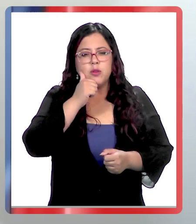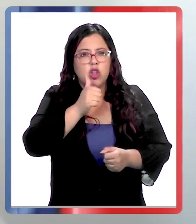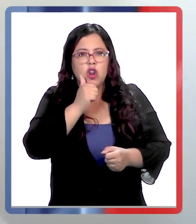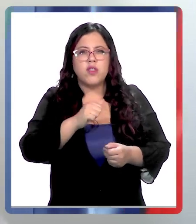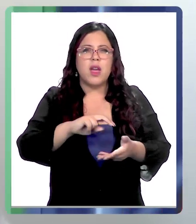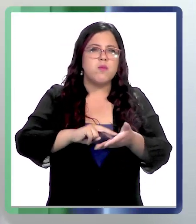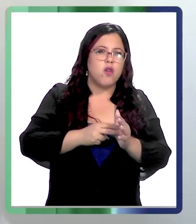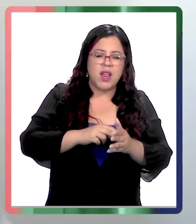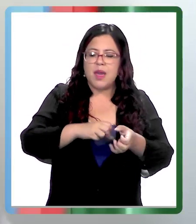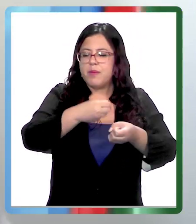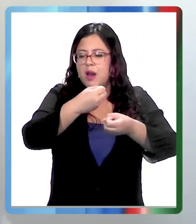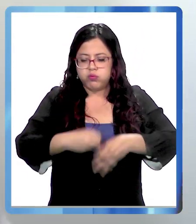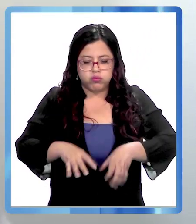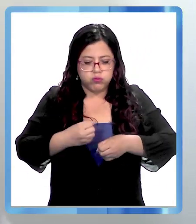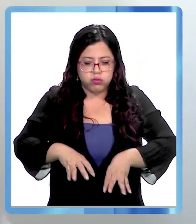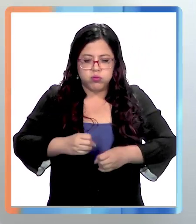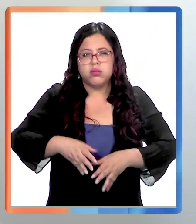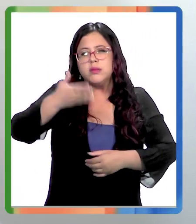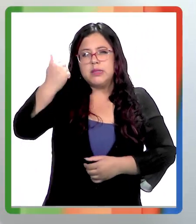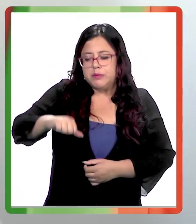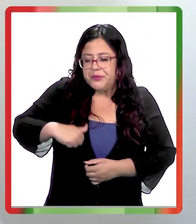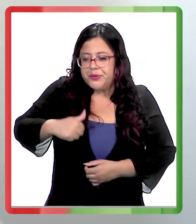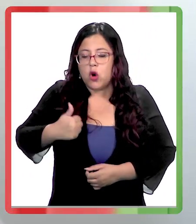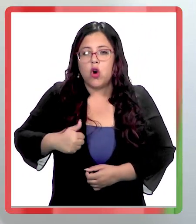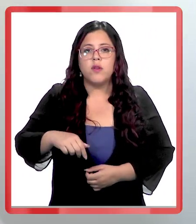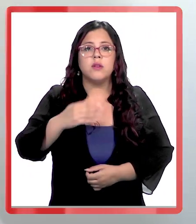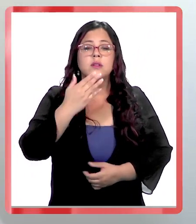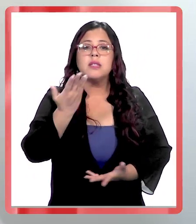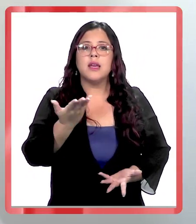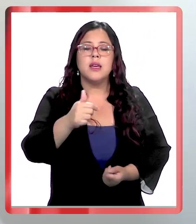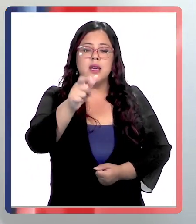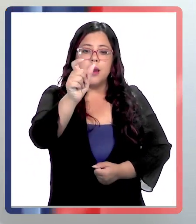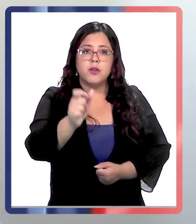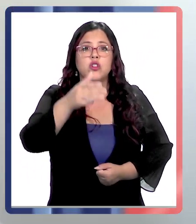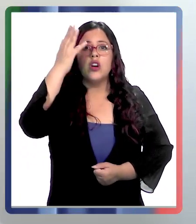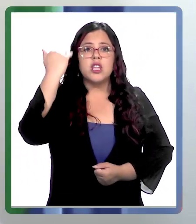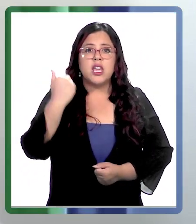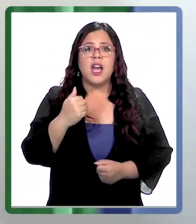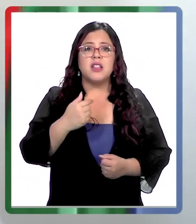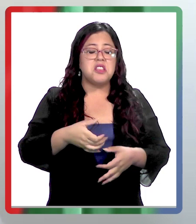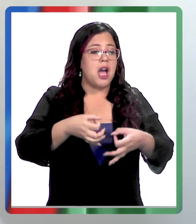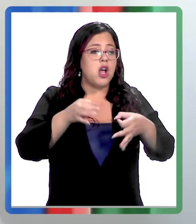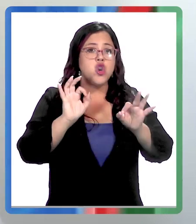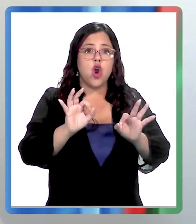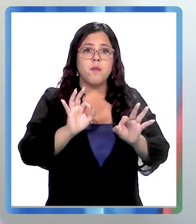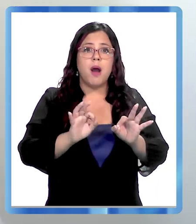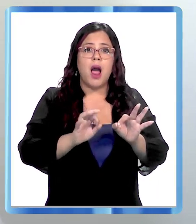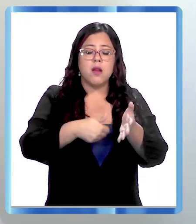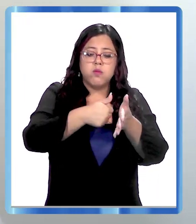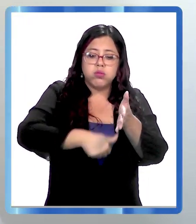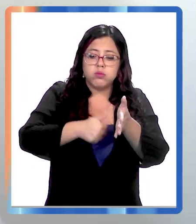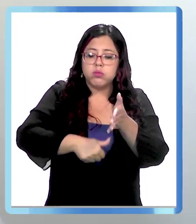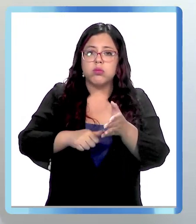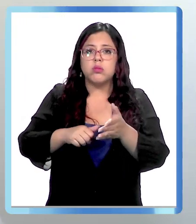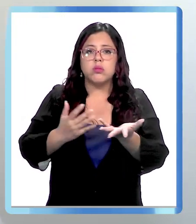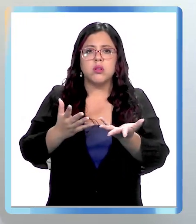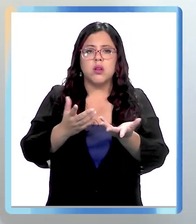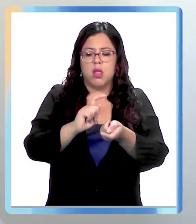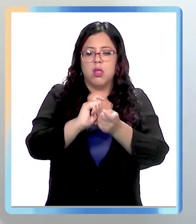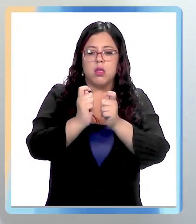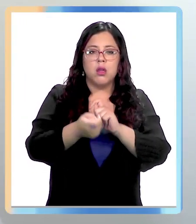más oportuno. ¿Cuáles son esos síntomas? El sangrado rectal, el cambio del hábito